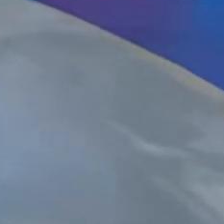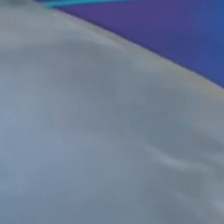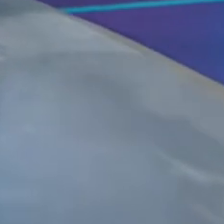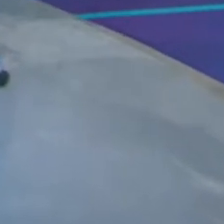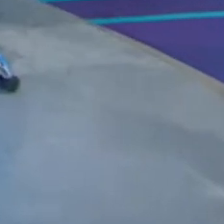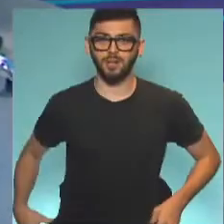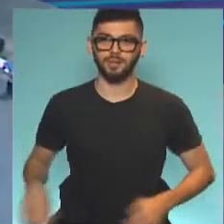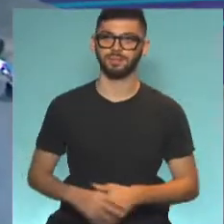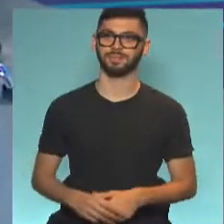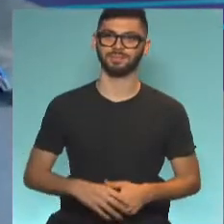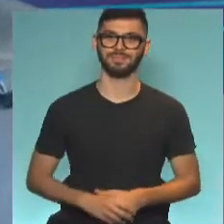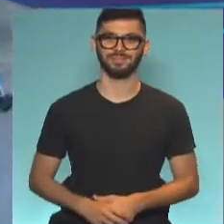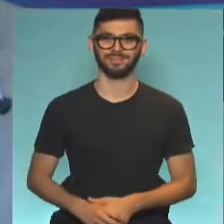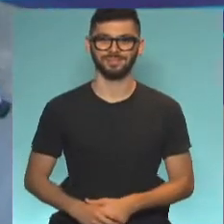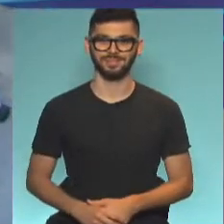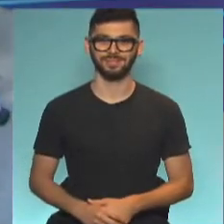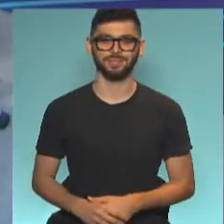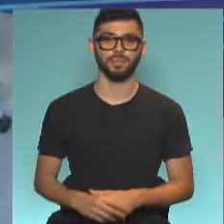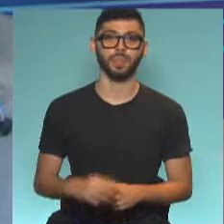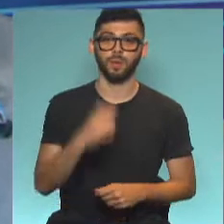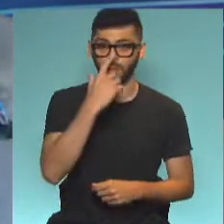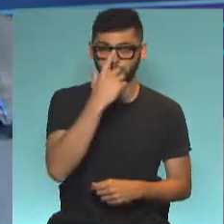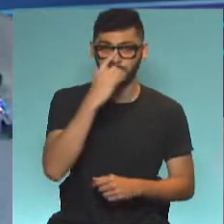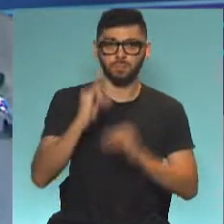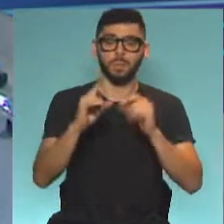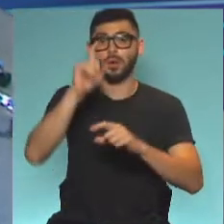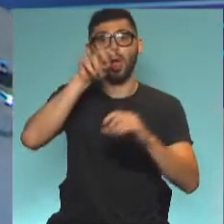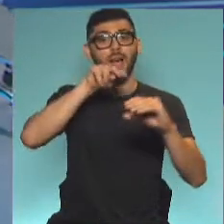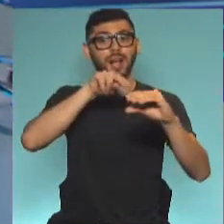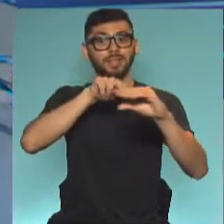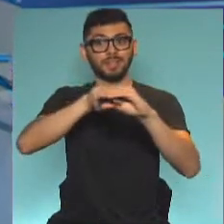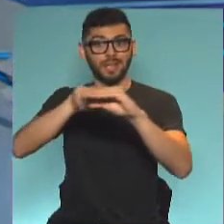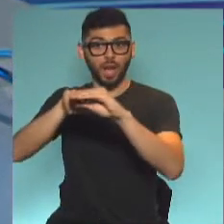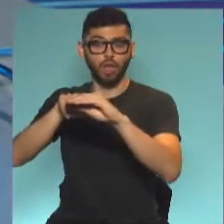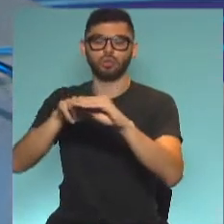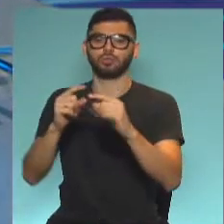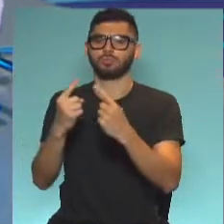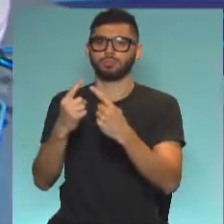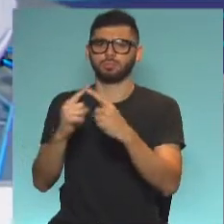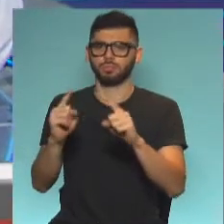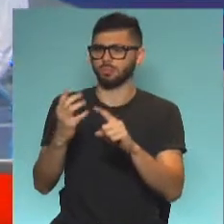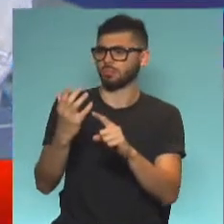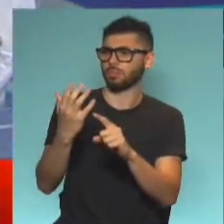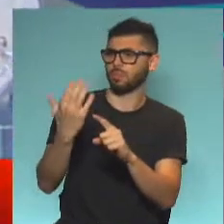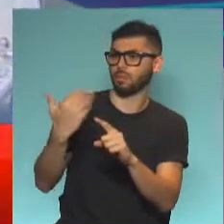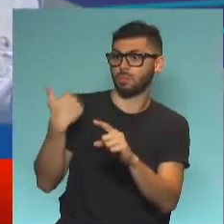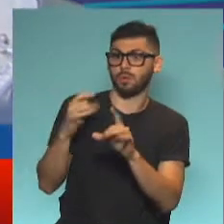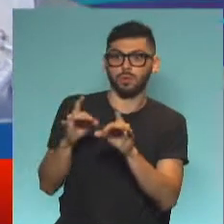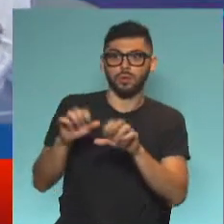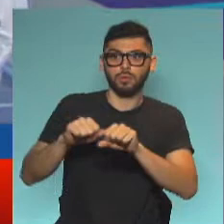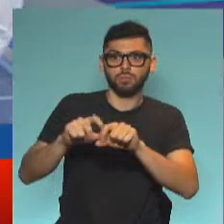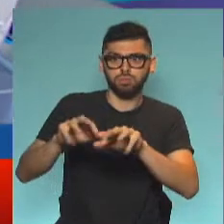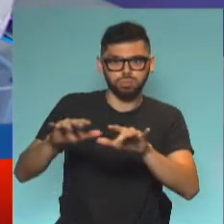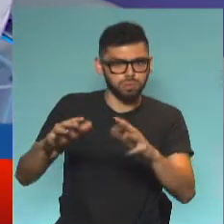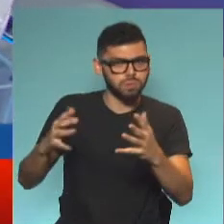afectadas por esta pandemia, que hay tantos jóvenes internados a diferencia de las olas anteriores. Buenas tardes,